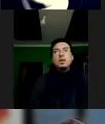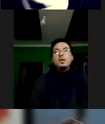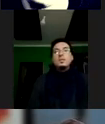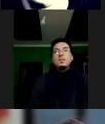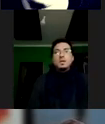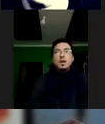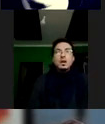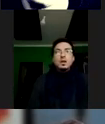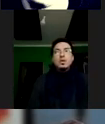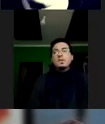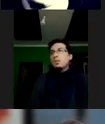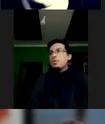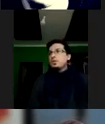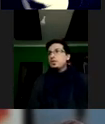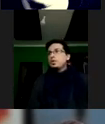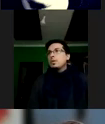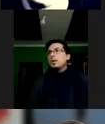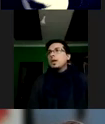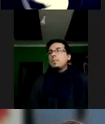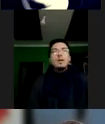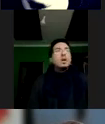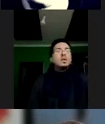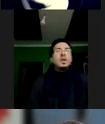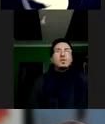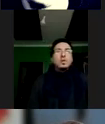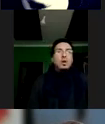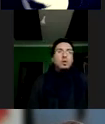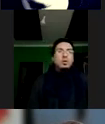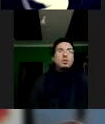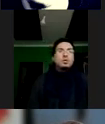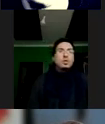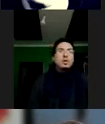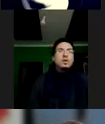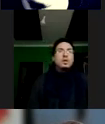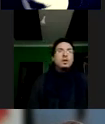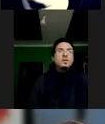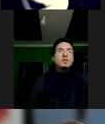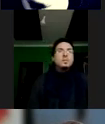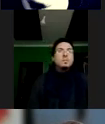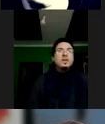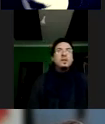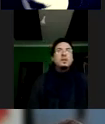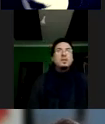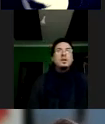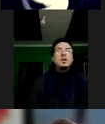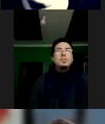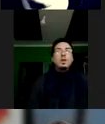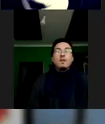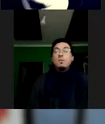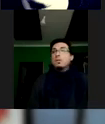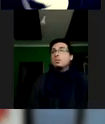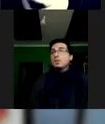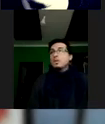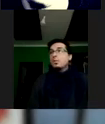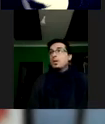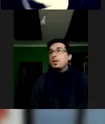que vamos a ver el día de hoy, que es la proyección isométrica. Chiquillos, ¿alguna duda, alguna consulta con estas vistas? Porque ahora